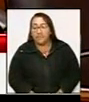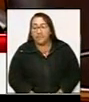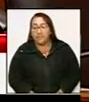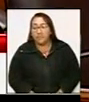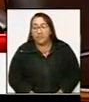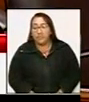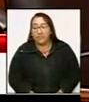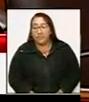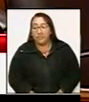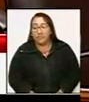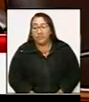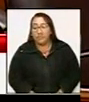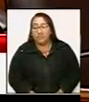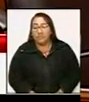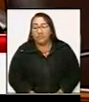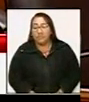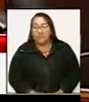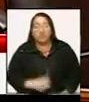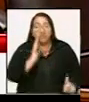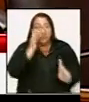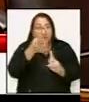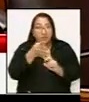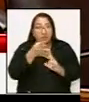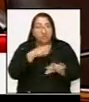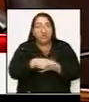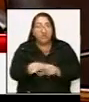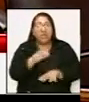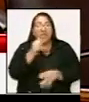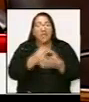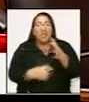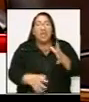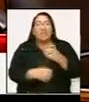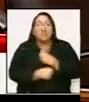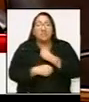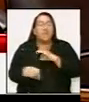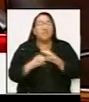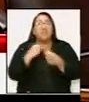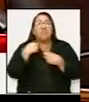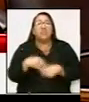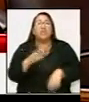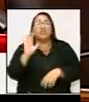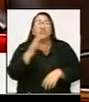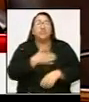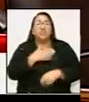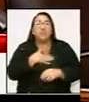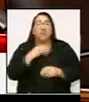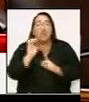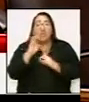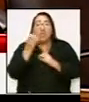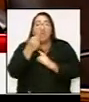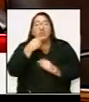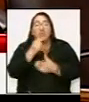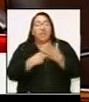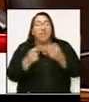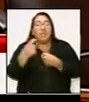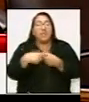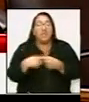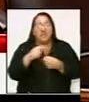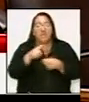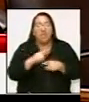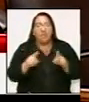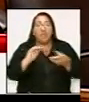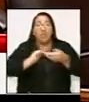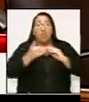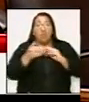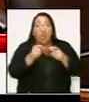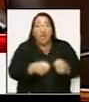Para concluir, por favor. El enfoque de inclusión que termina asimilando y haciendo perder su propia cultura a las mujeres que pertenecen a